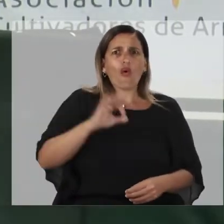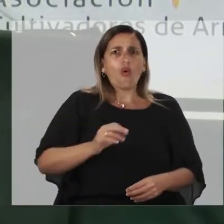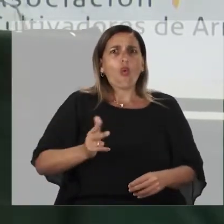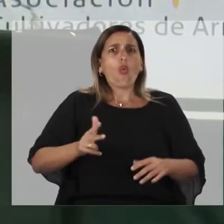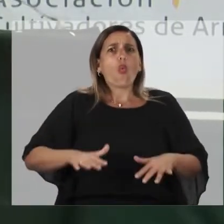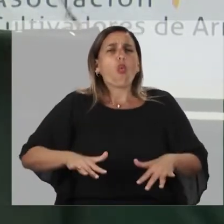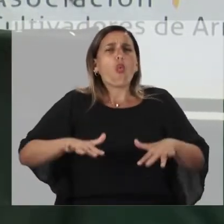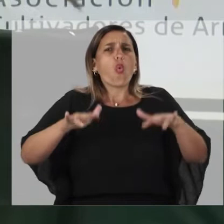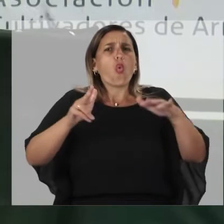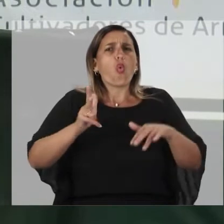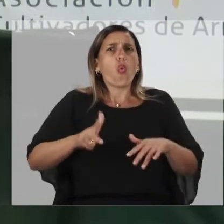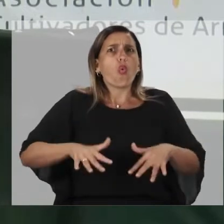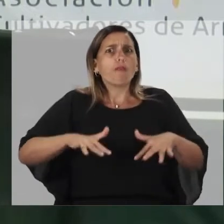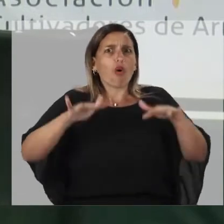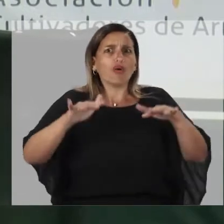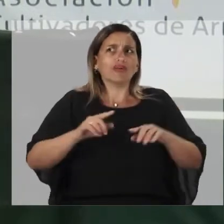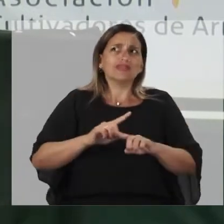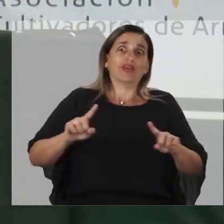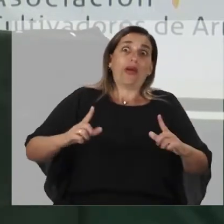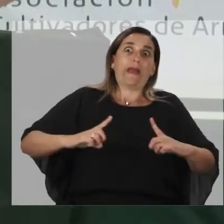¿Es agua o humo, me imagino, si no?